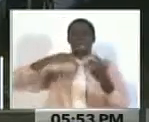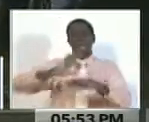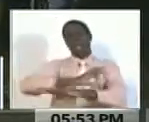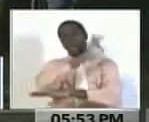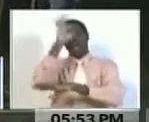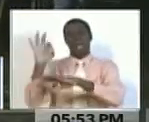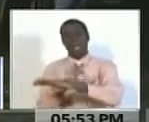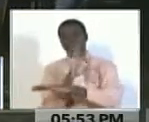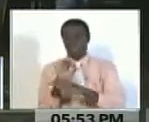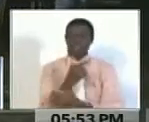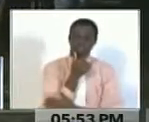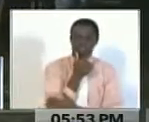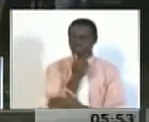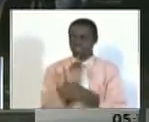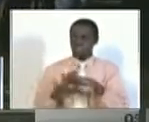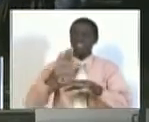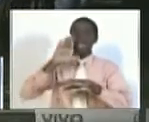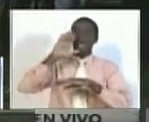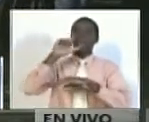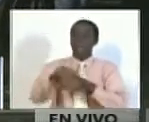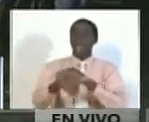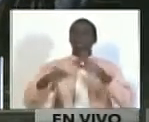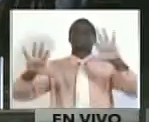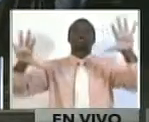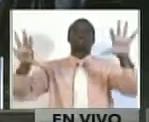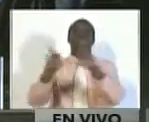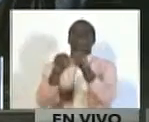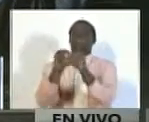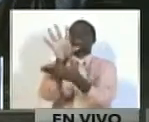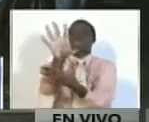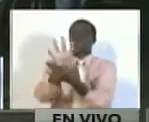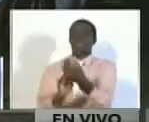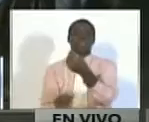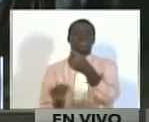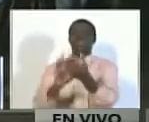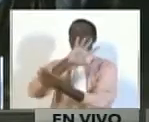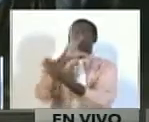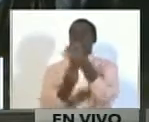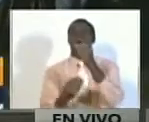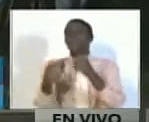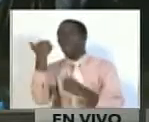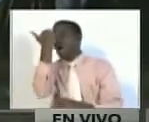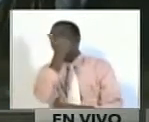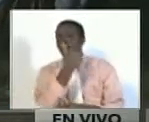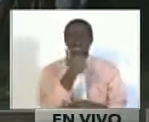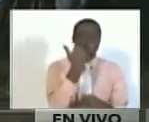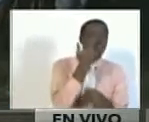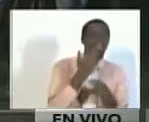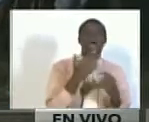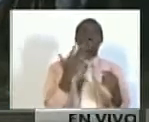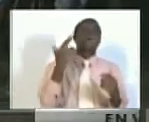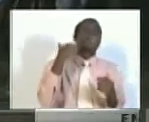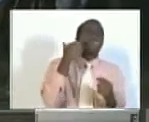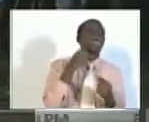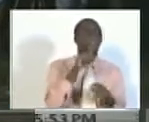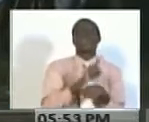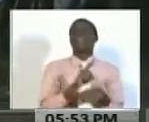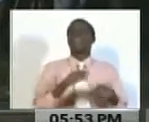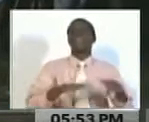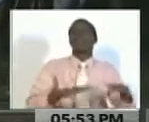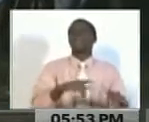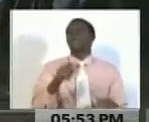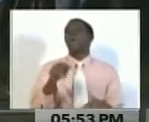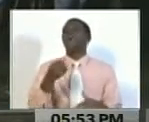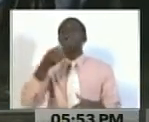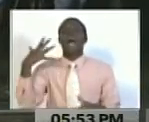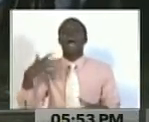hacer esta música, quisimos hacer música para todas las razas, para todos los tipos, para todos los tipos de personas, no solo para los negros, para los que les gusta el tambor, o para los blancos, los que les